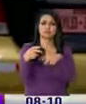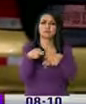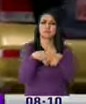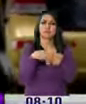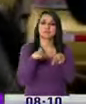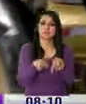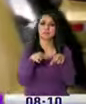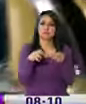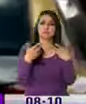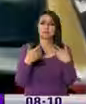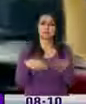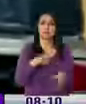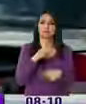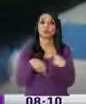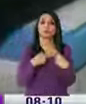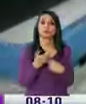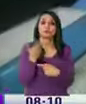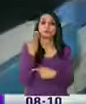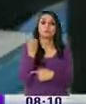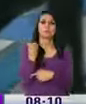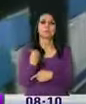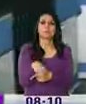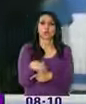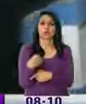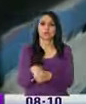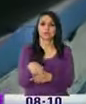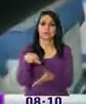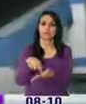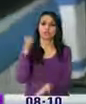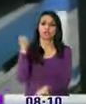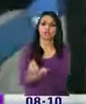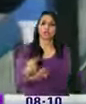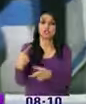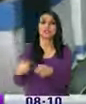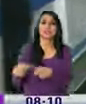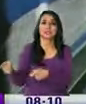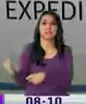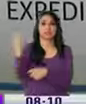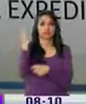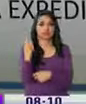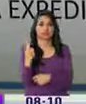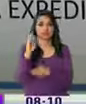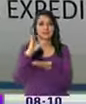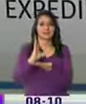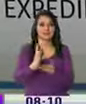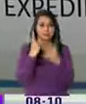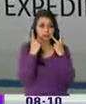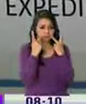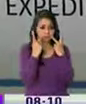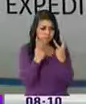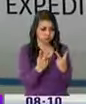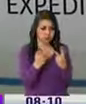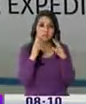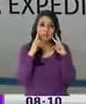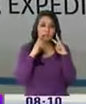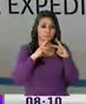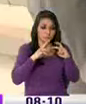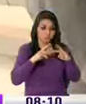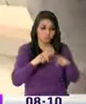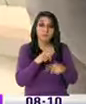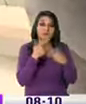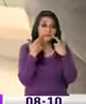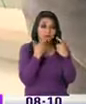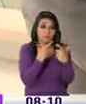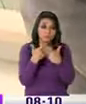taxis se lo realizó este miércoles en presencia de un notario de Quito. Esto como parte de la veeduría y fiscalización al proceso